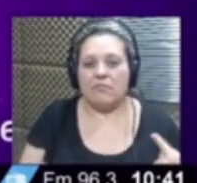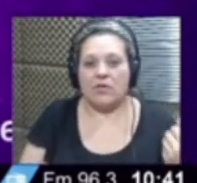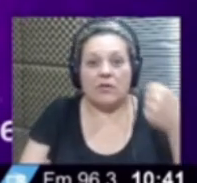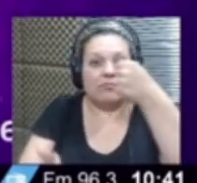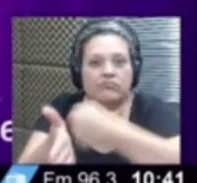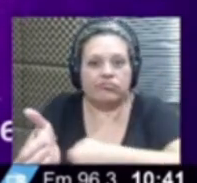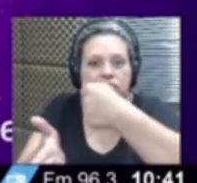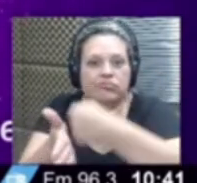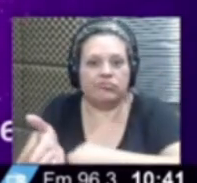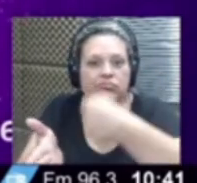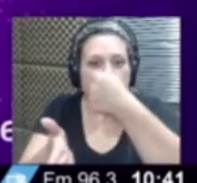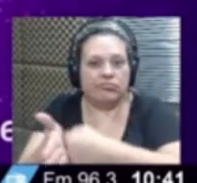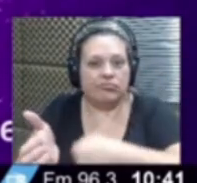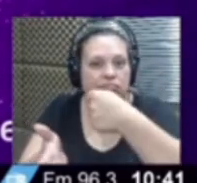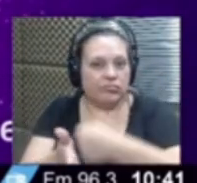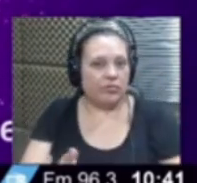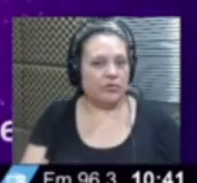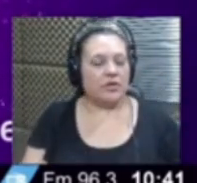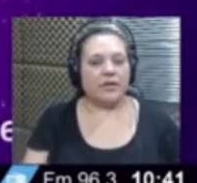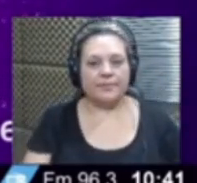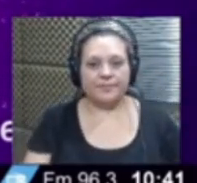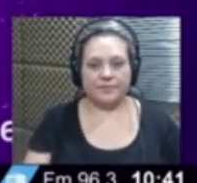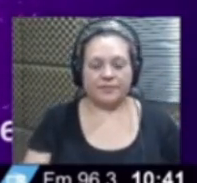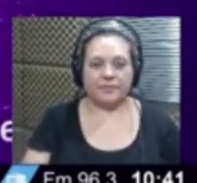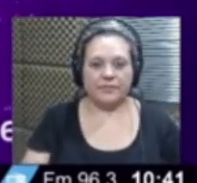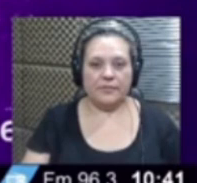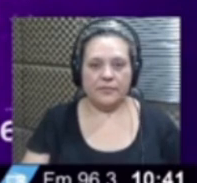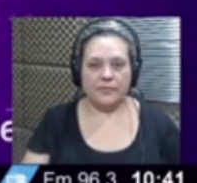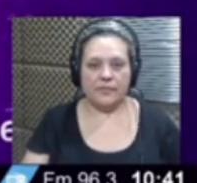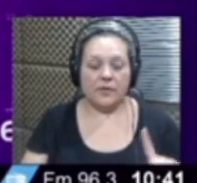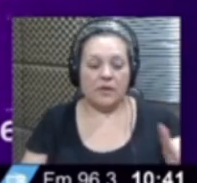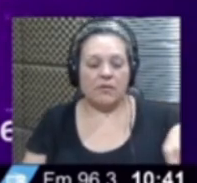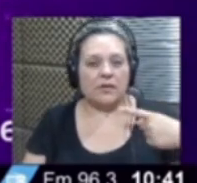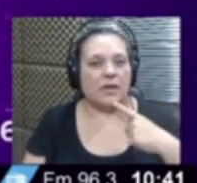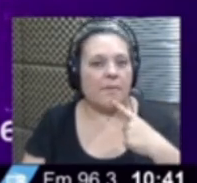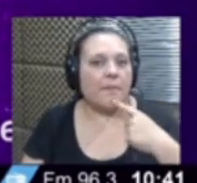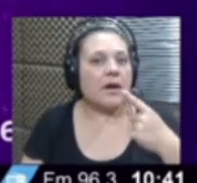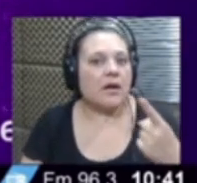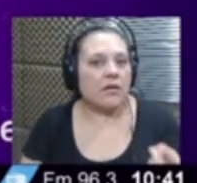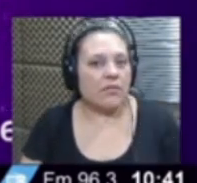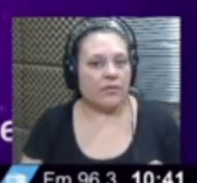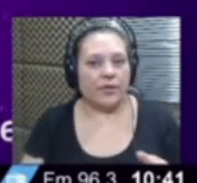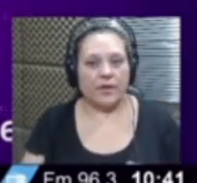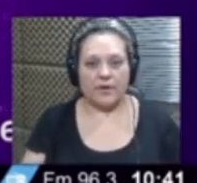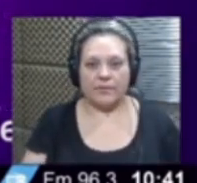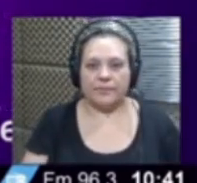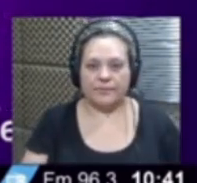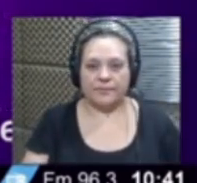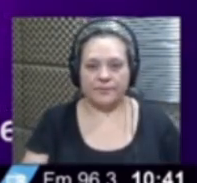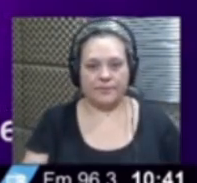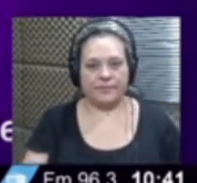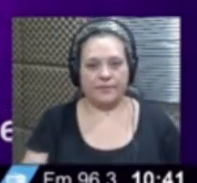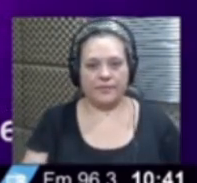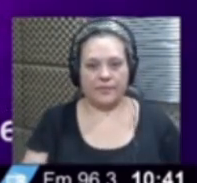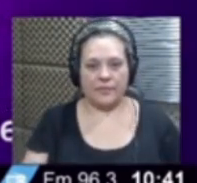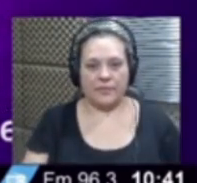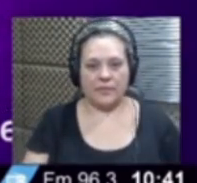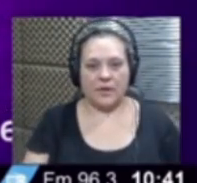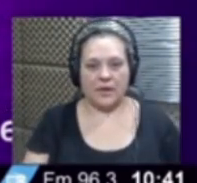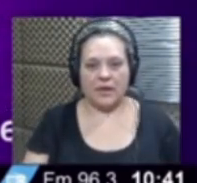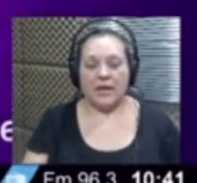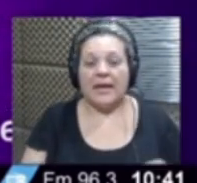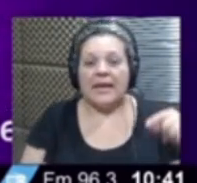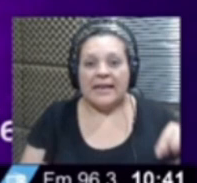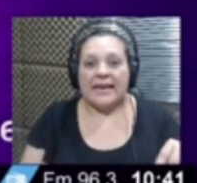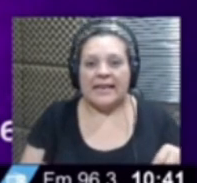mundo. Leticia, y en todo este movimiento al cual vos pertenecés, ¿qué lugar ocupa